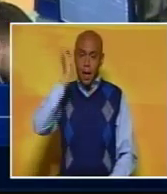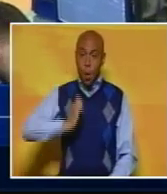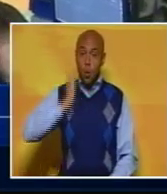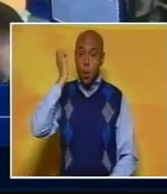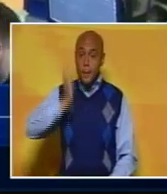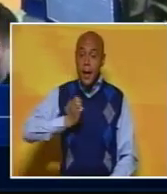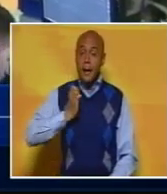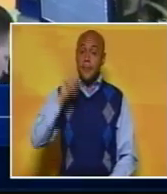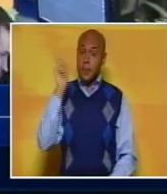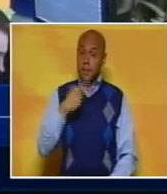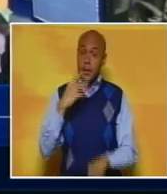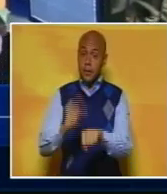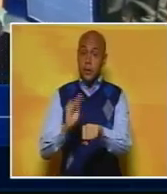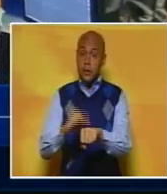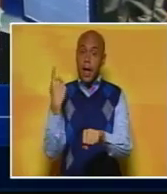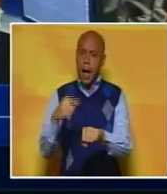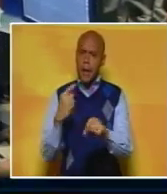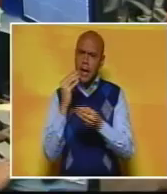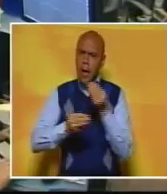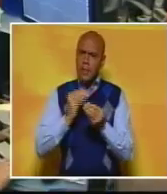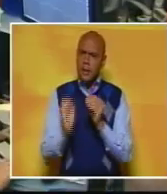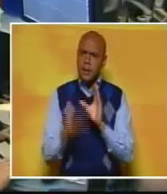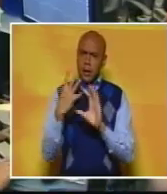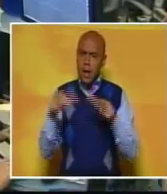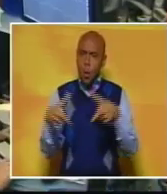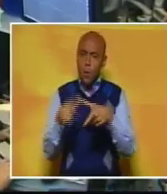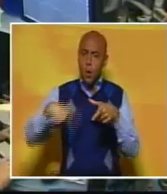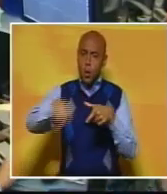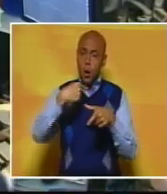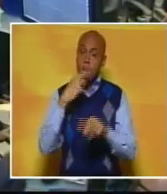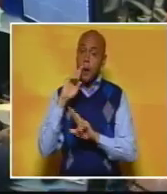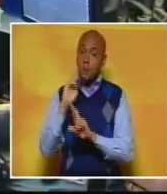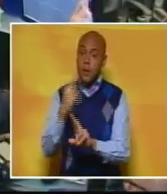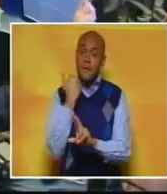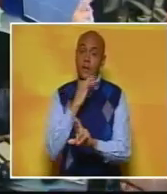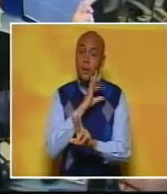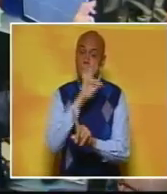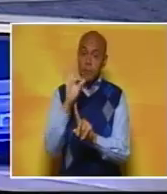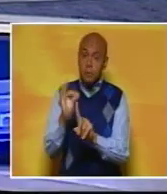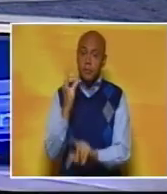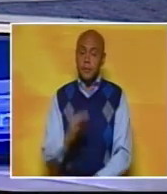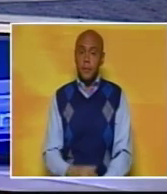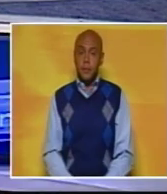der Leyen, anunció la creación de un equipo de respuesta a la enfermedad.